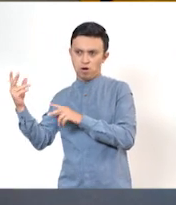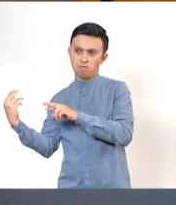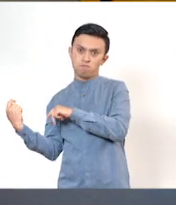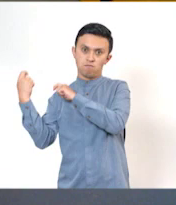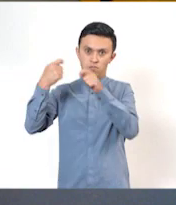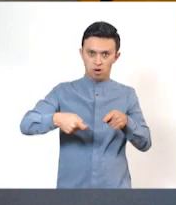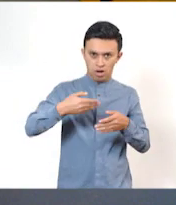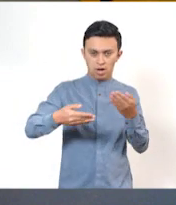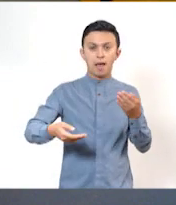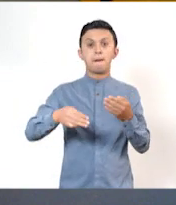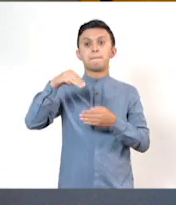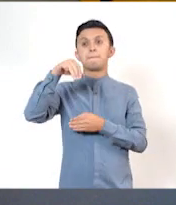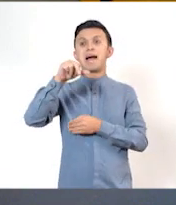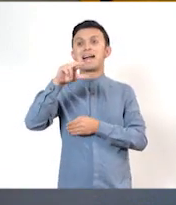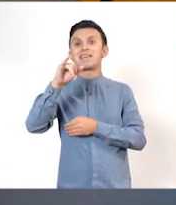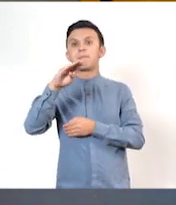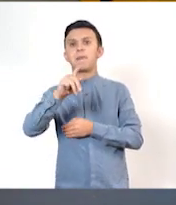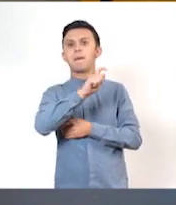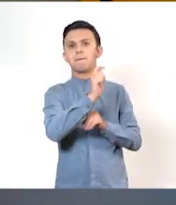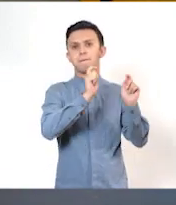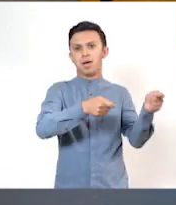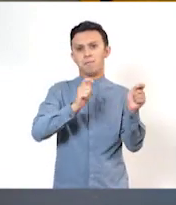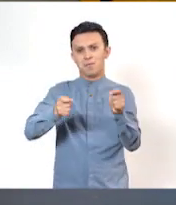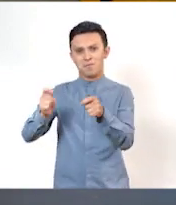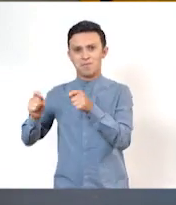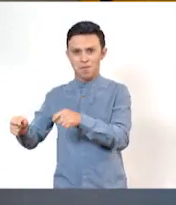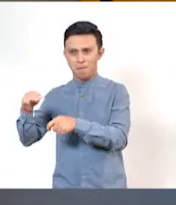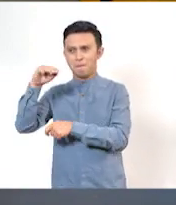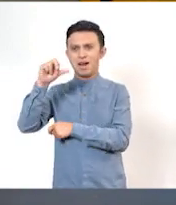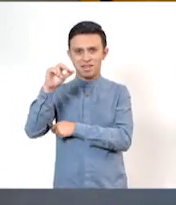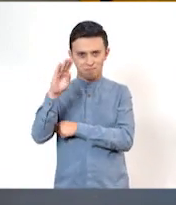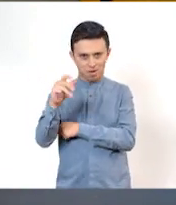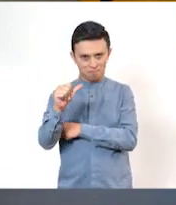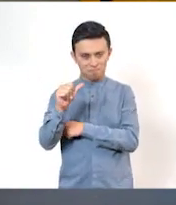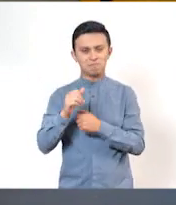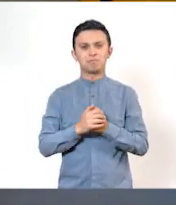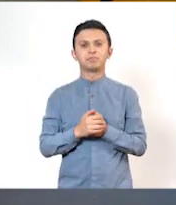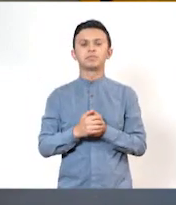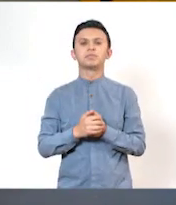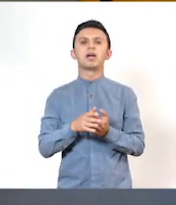es marimba. Muy bien. Entonces,